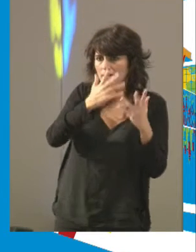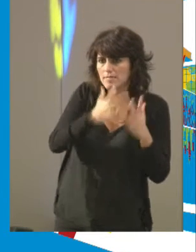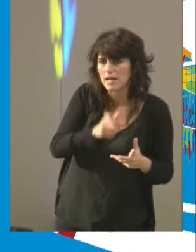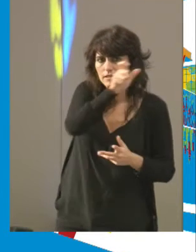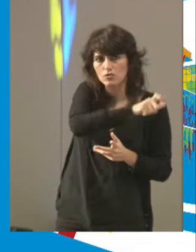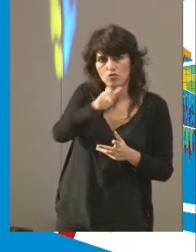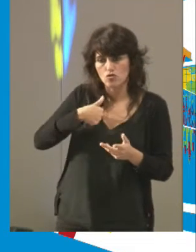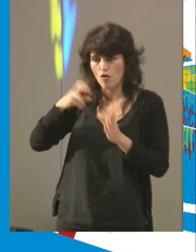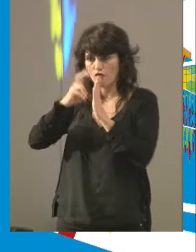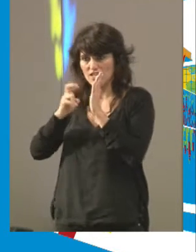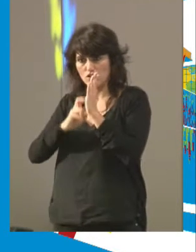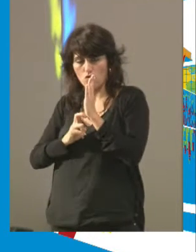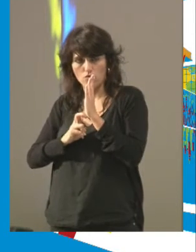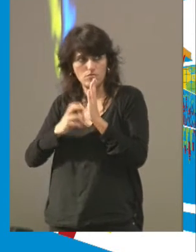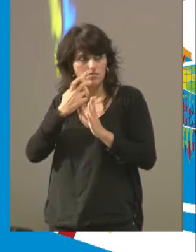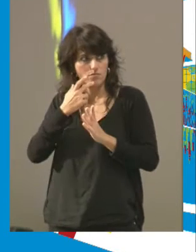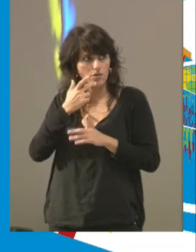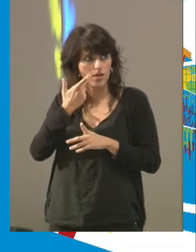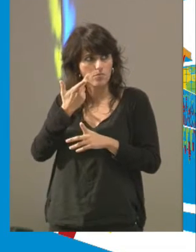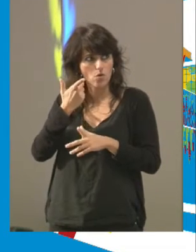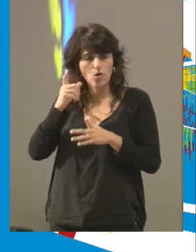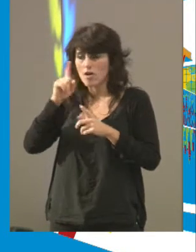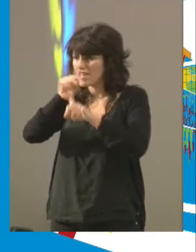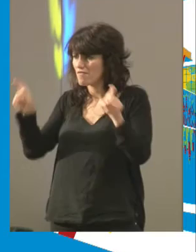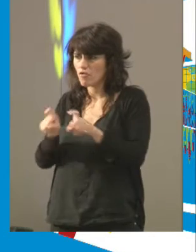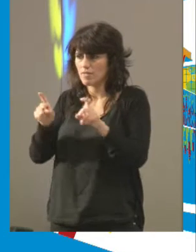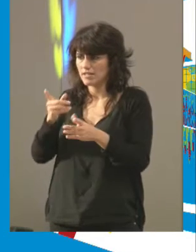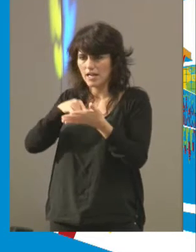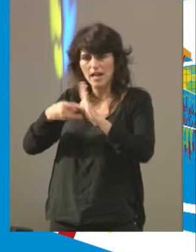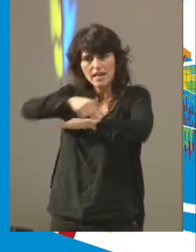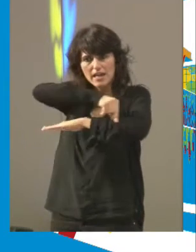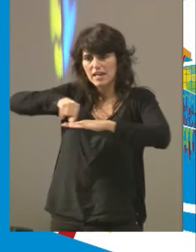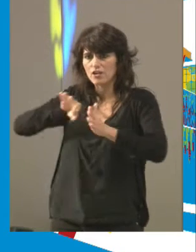matemáticos, yo que soy físico, y mucha gente de informática, mucho ingeniero de software.